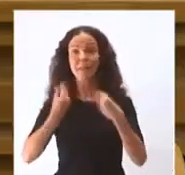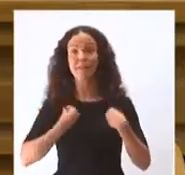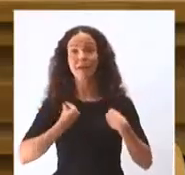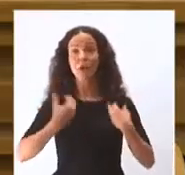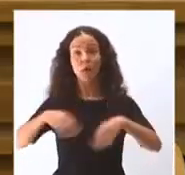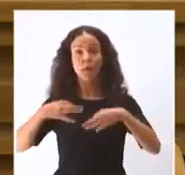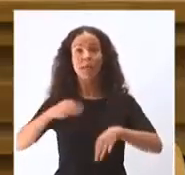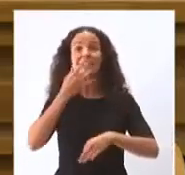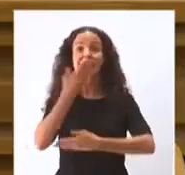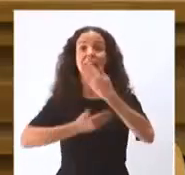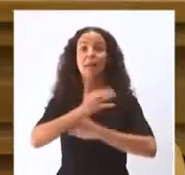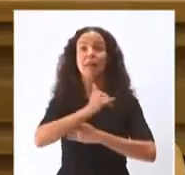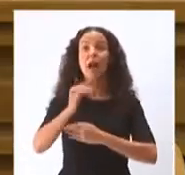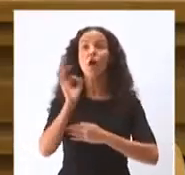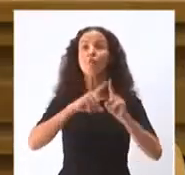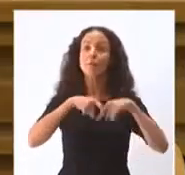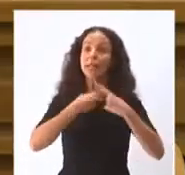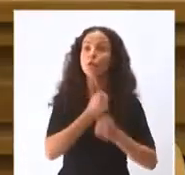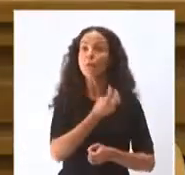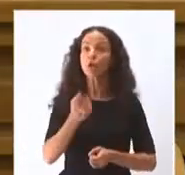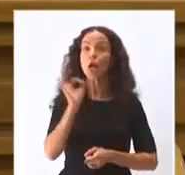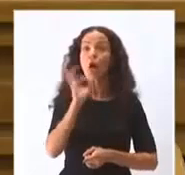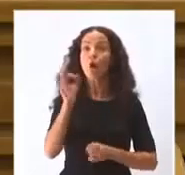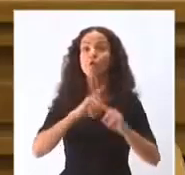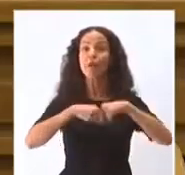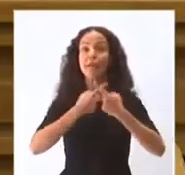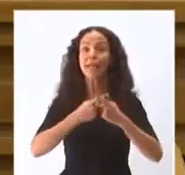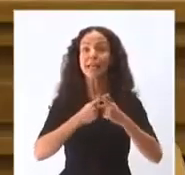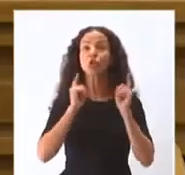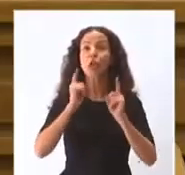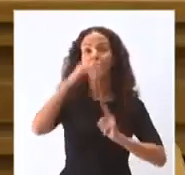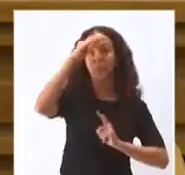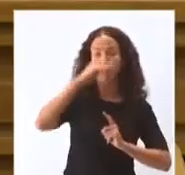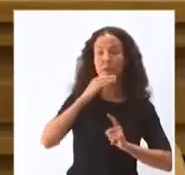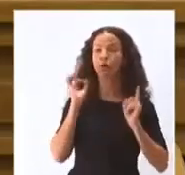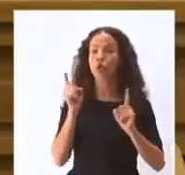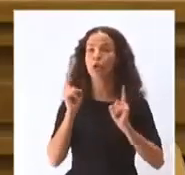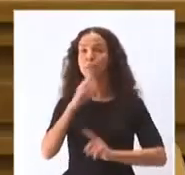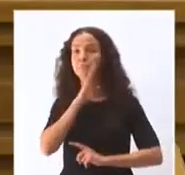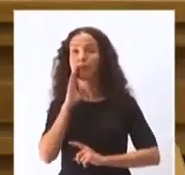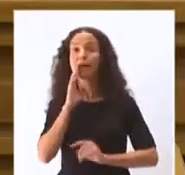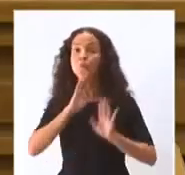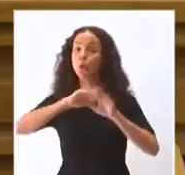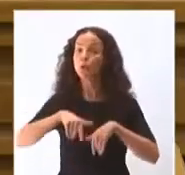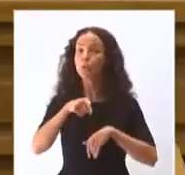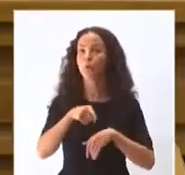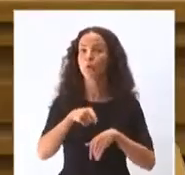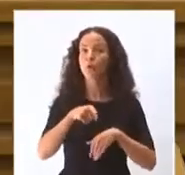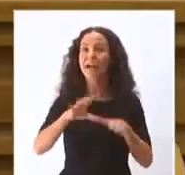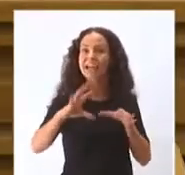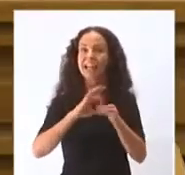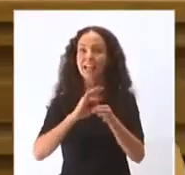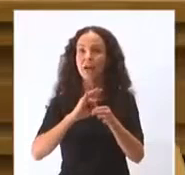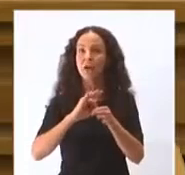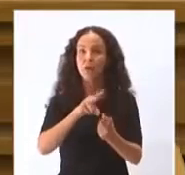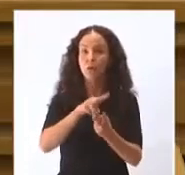discapacidad de las familias numerosas y de las familias monoparentales y por último en este apartado en relación con el impuesto